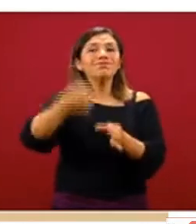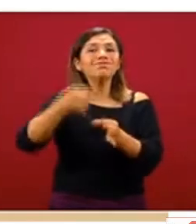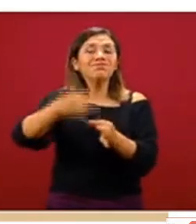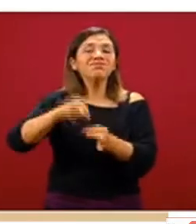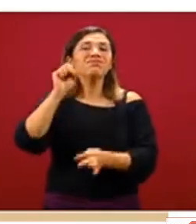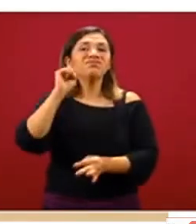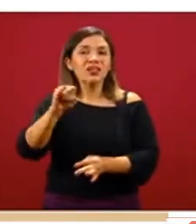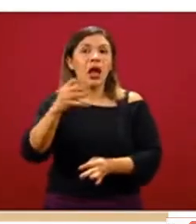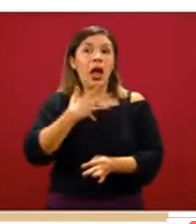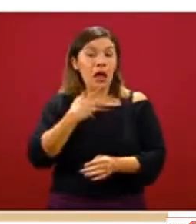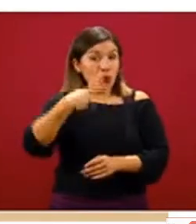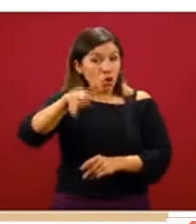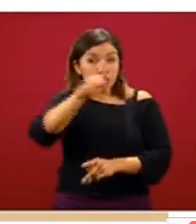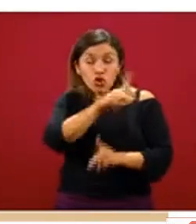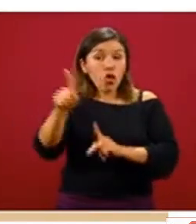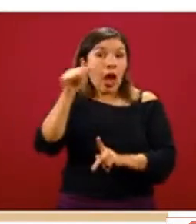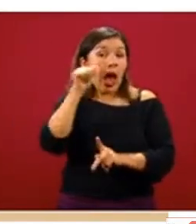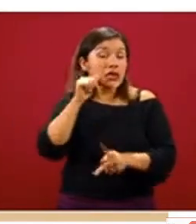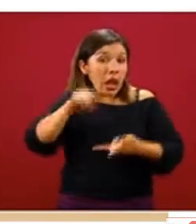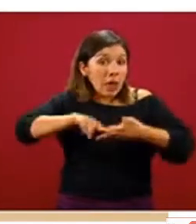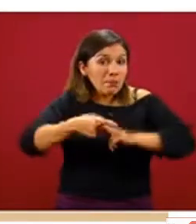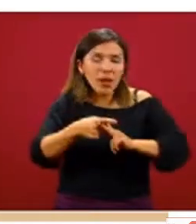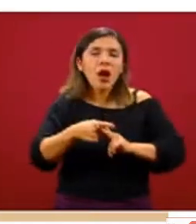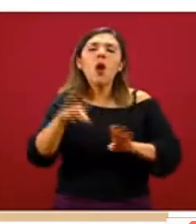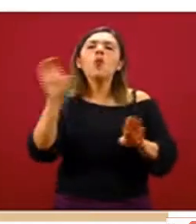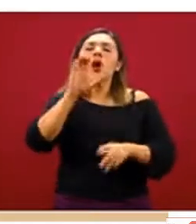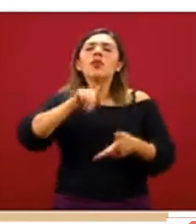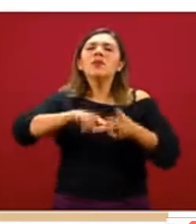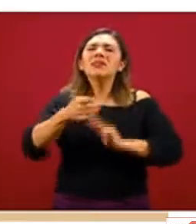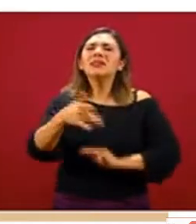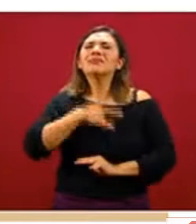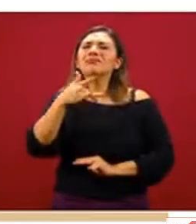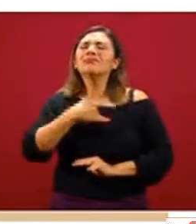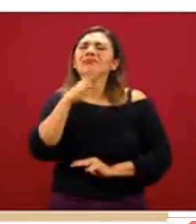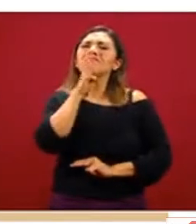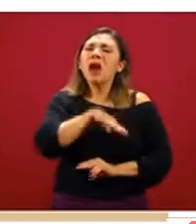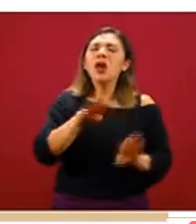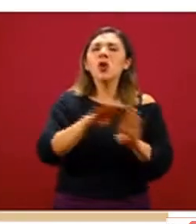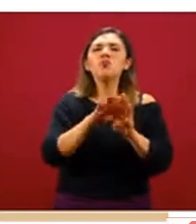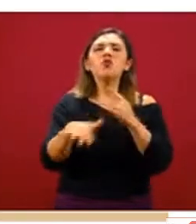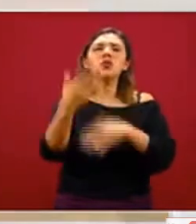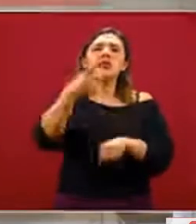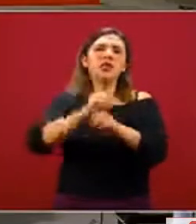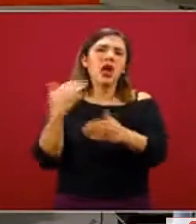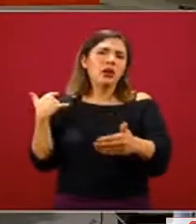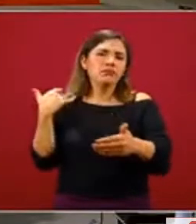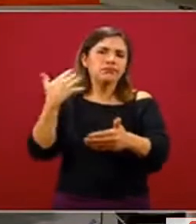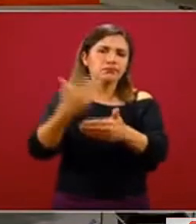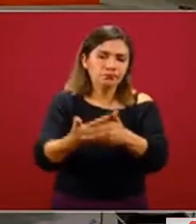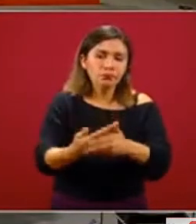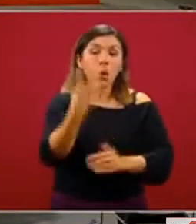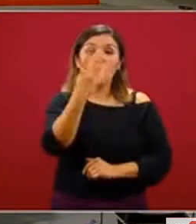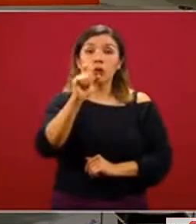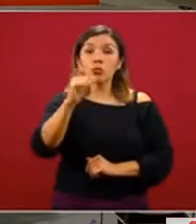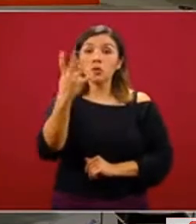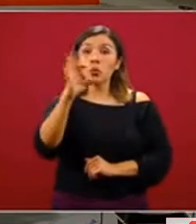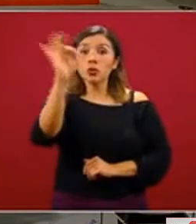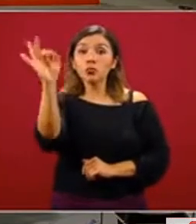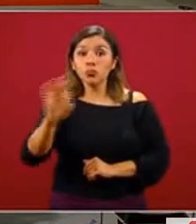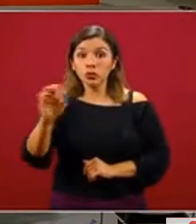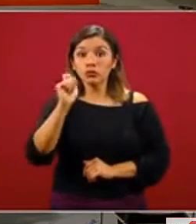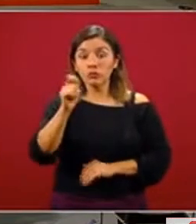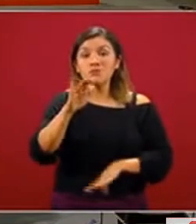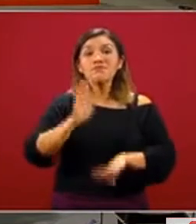están distribuidos por su fecha de inicio de síntomas prácticamente en los últimos 15 días. 4.4% fue